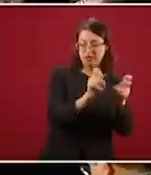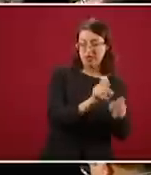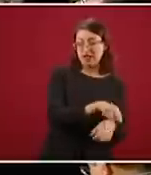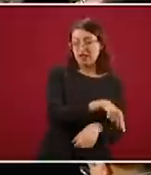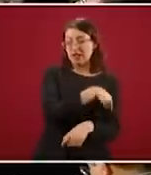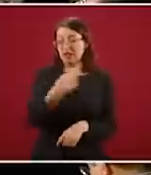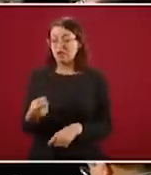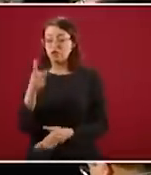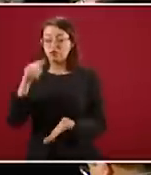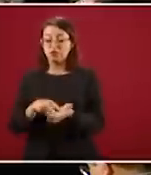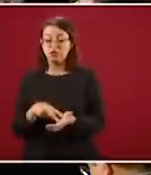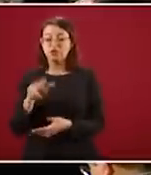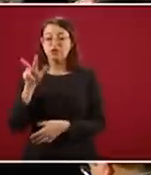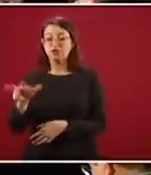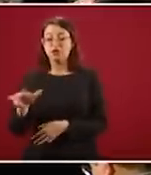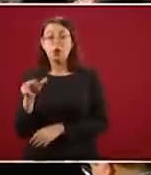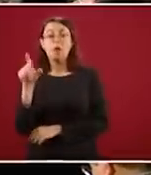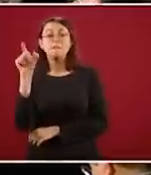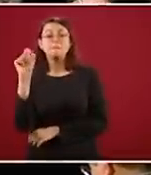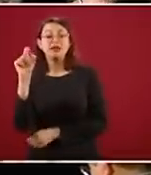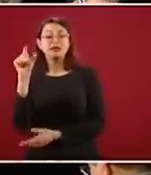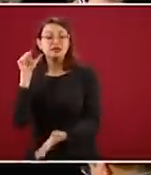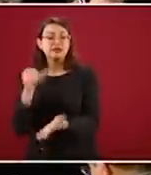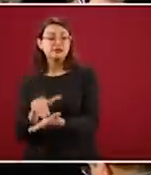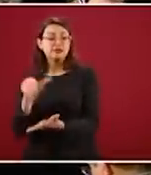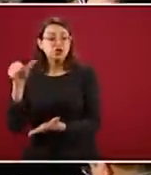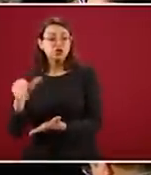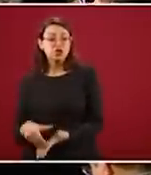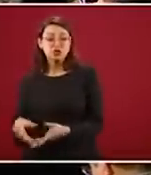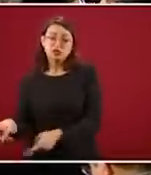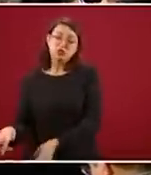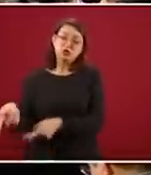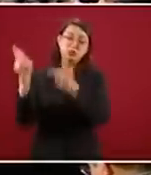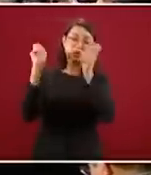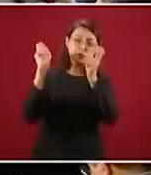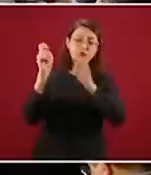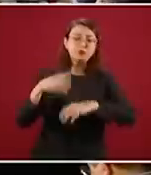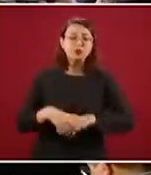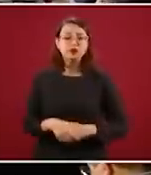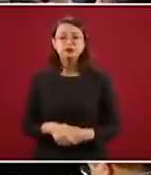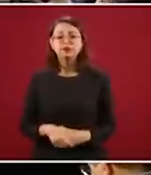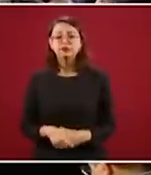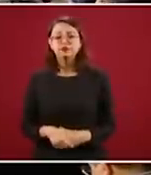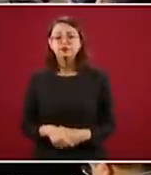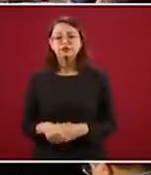20 millones en 2018. La que sigue, por favor.